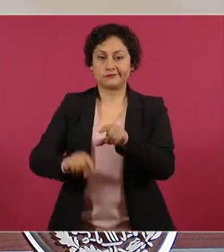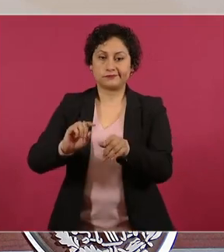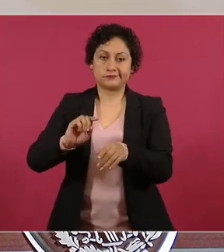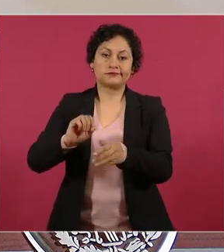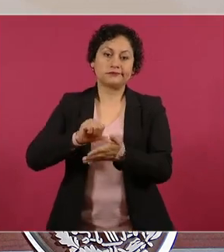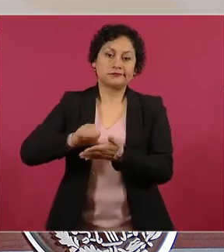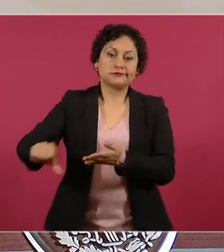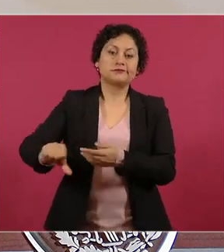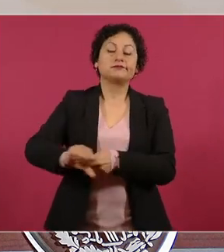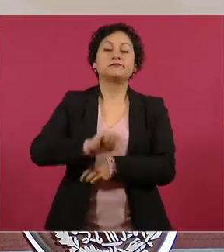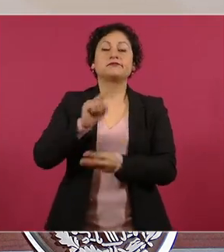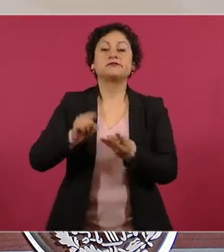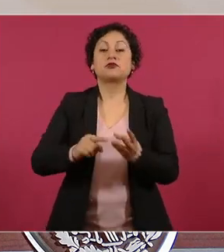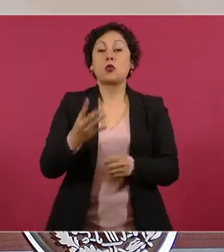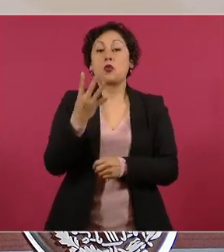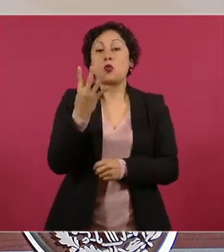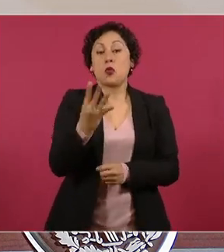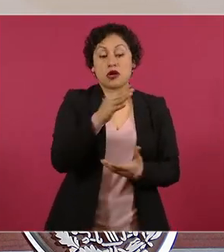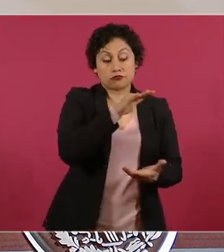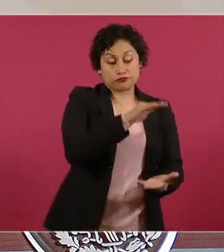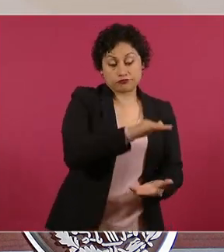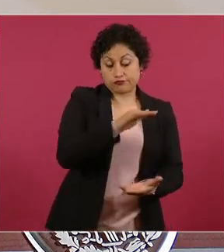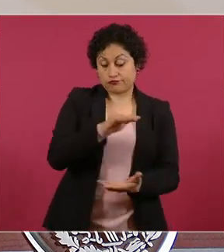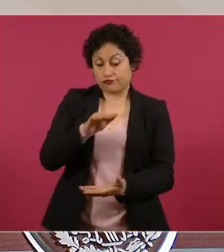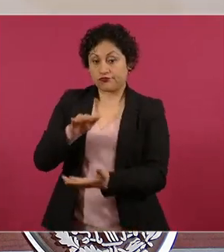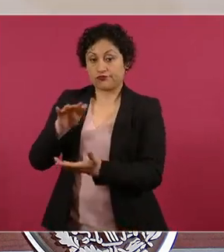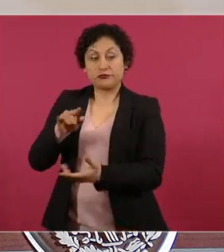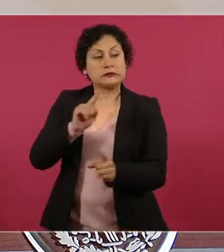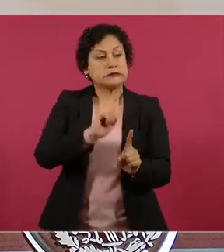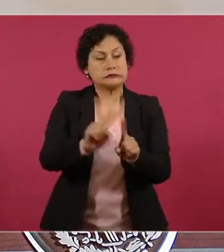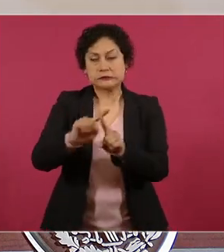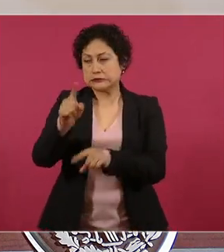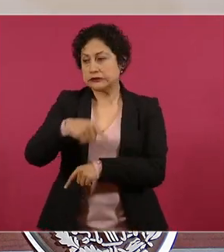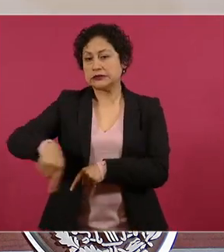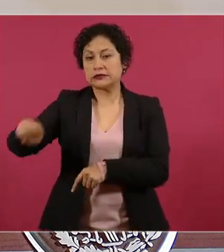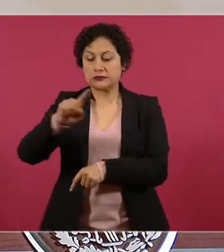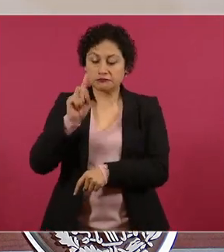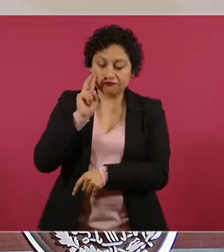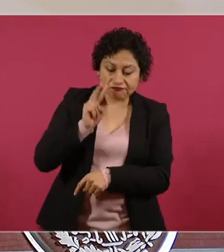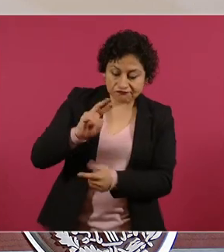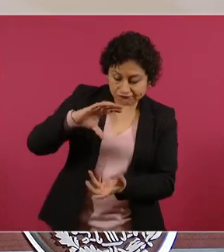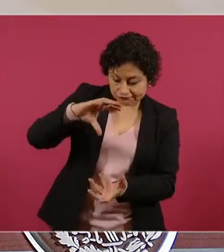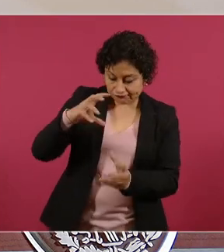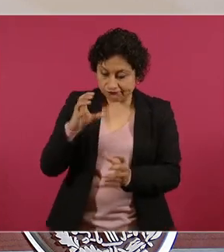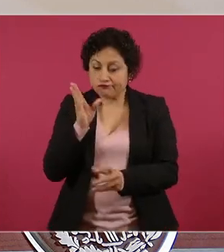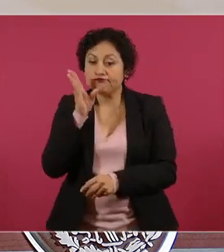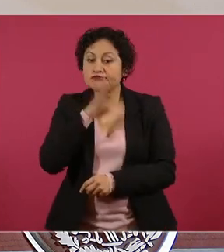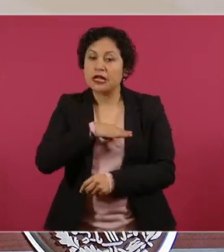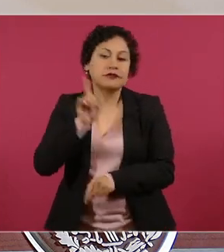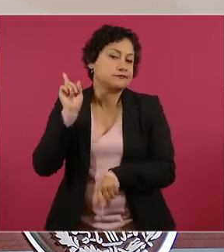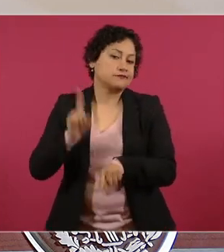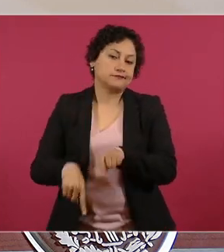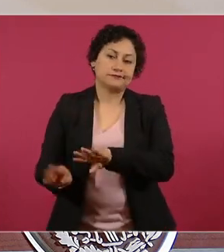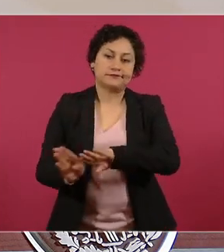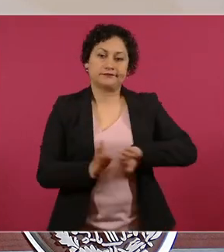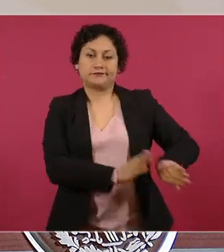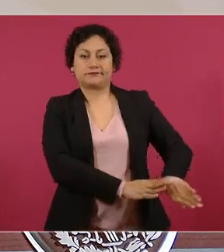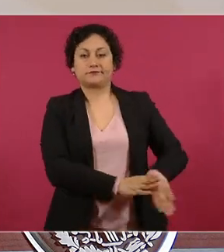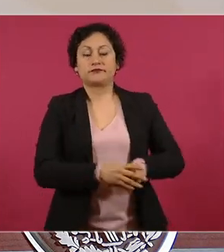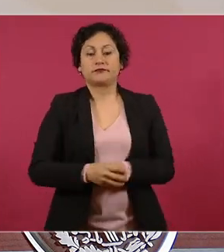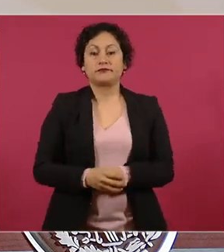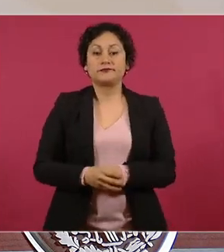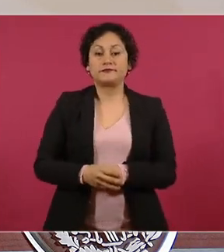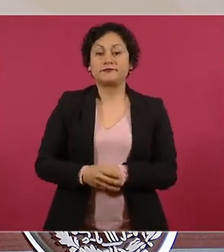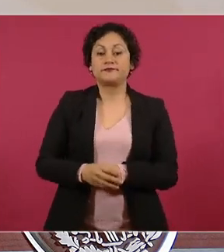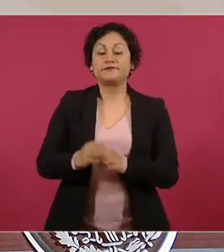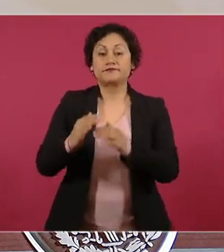finalmente 4 cilindros en diversos lotes fueron inmovilizados por malas condiciones. Ahora, pasando